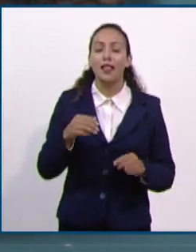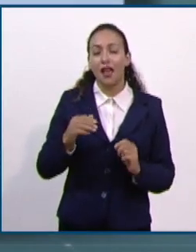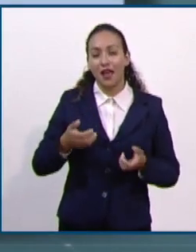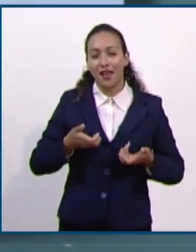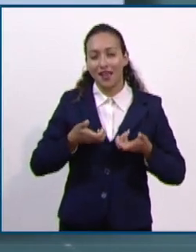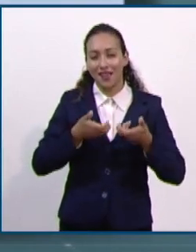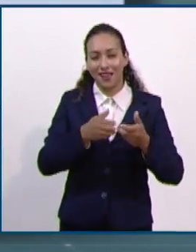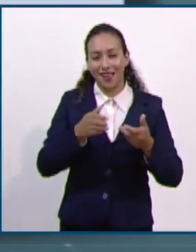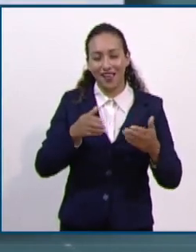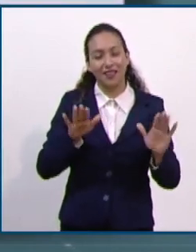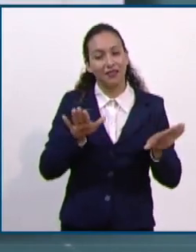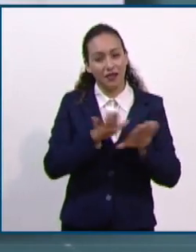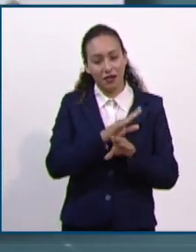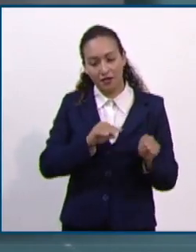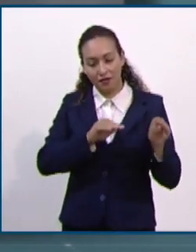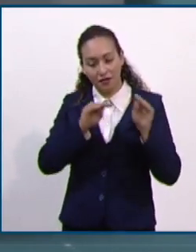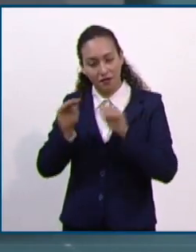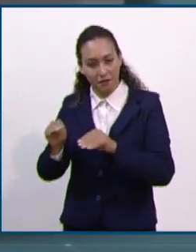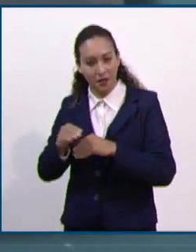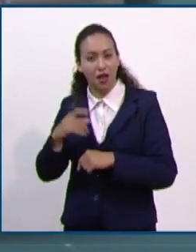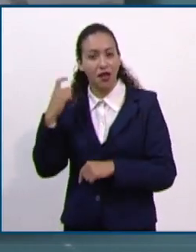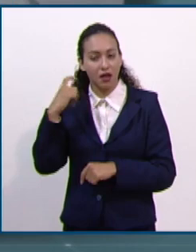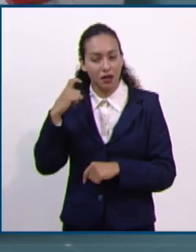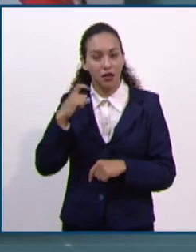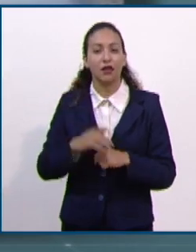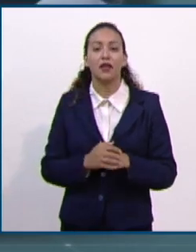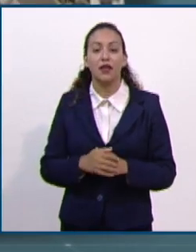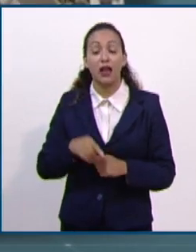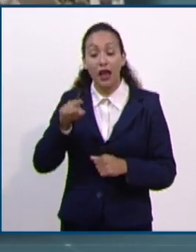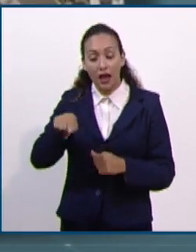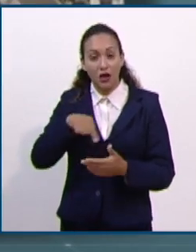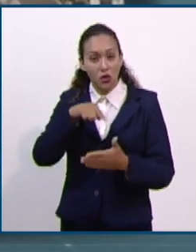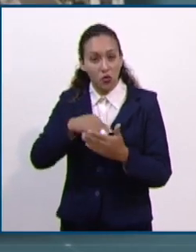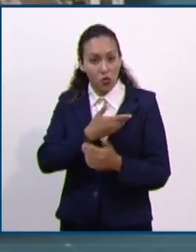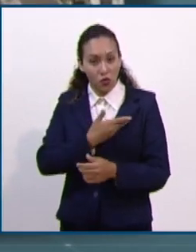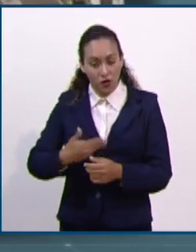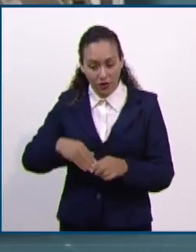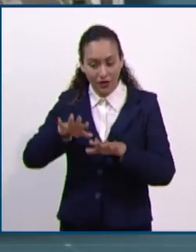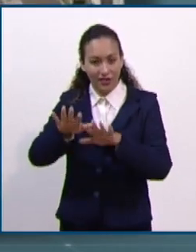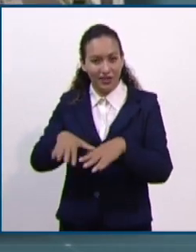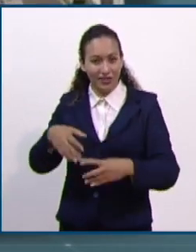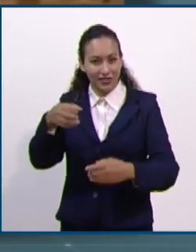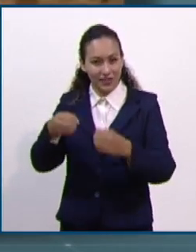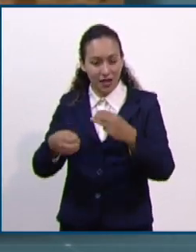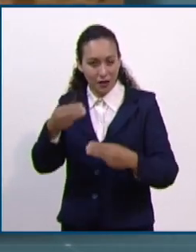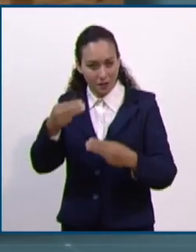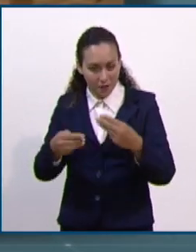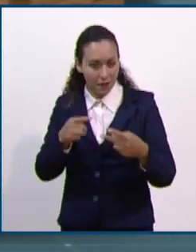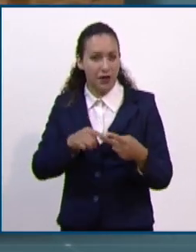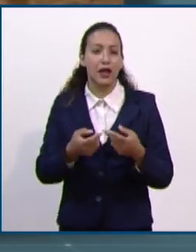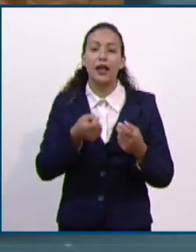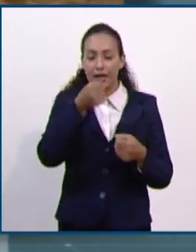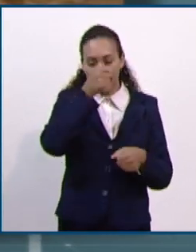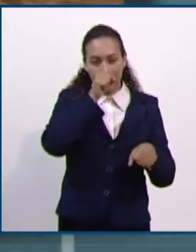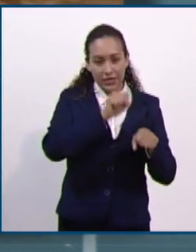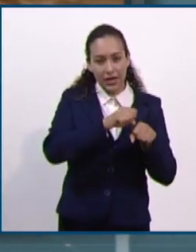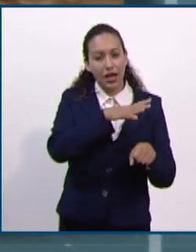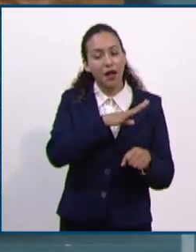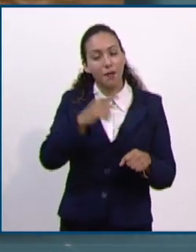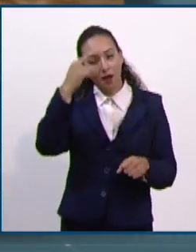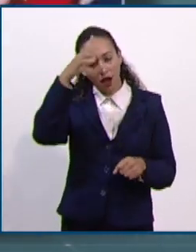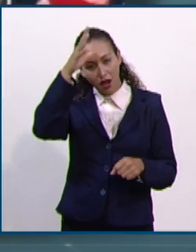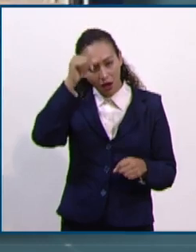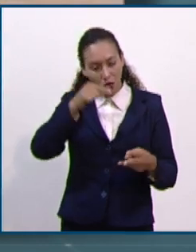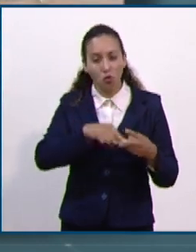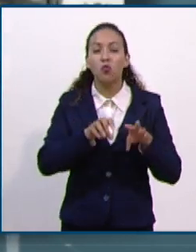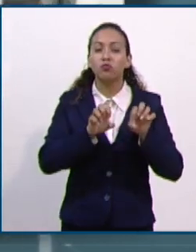Superior de Justicia de Querétaro, que congrega el área de presidencia, las salas de magistrados, Secretaría General de Acuerdos,